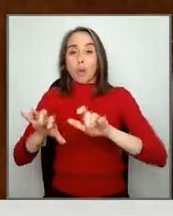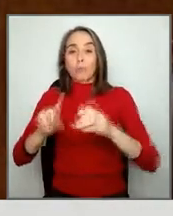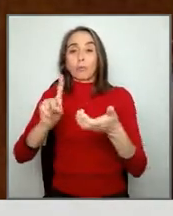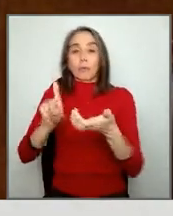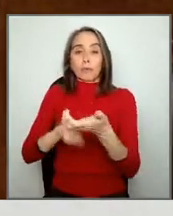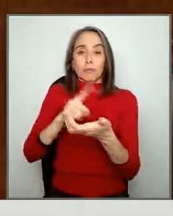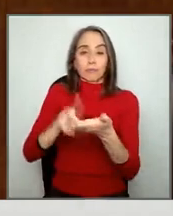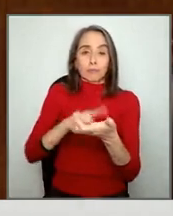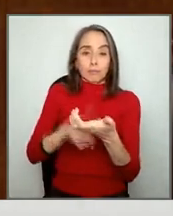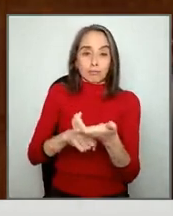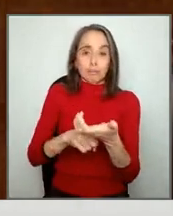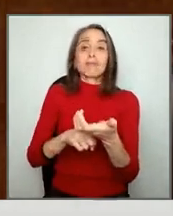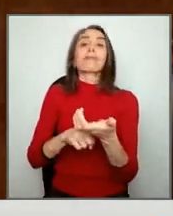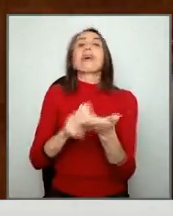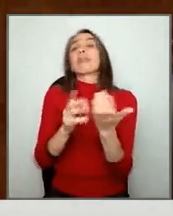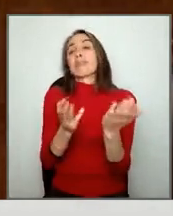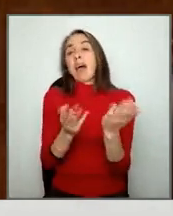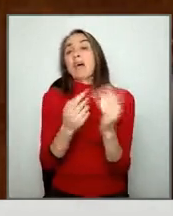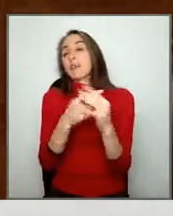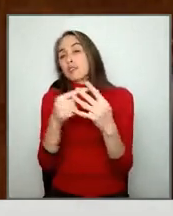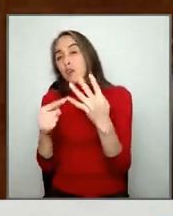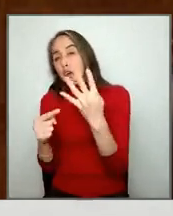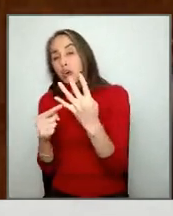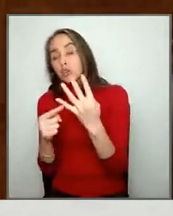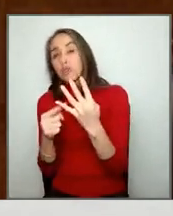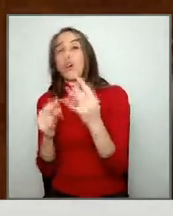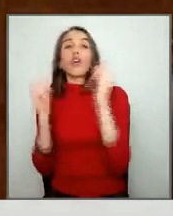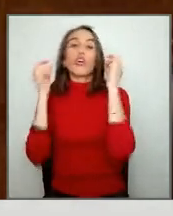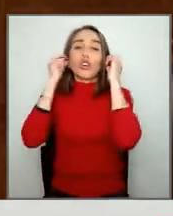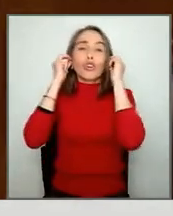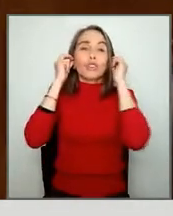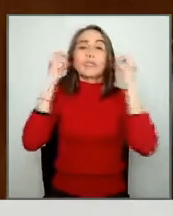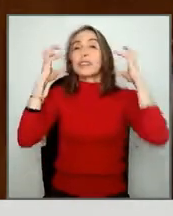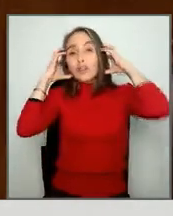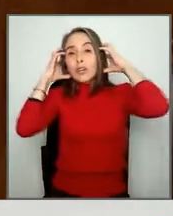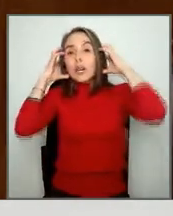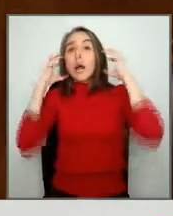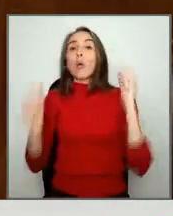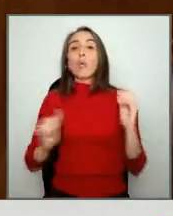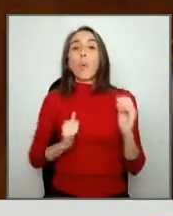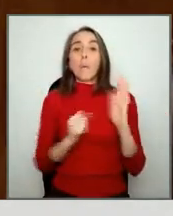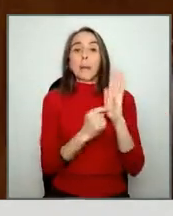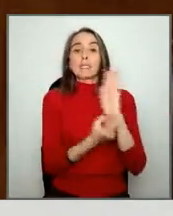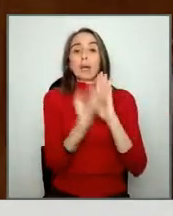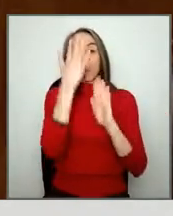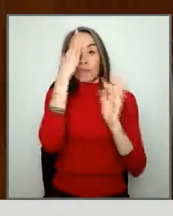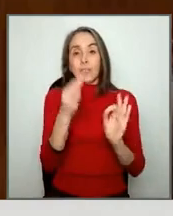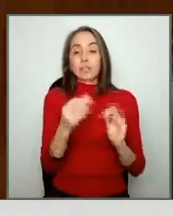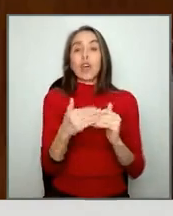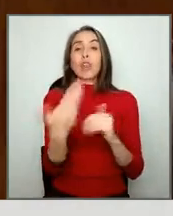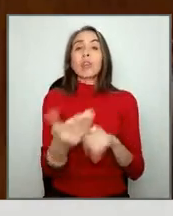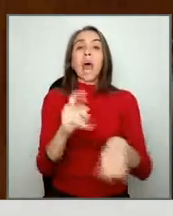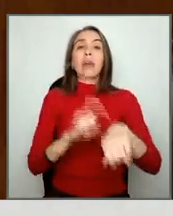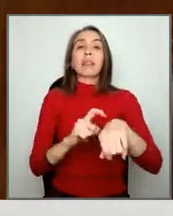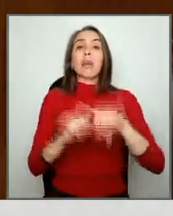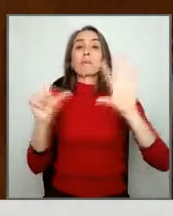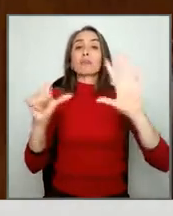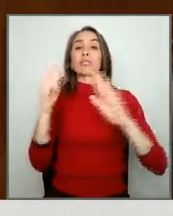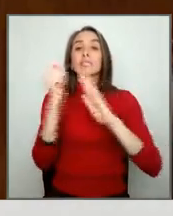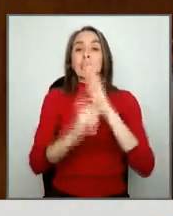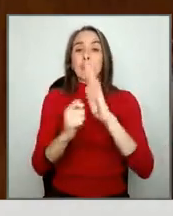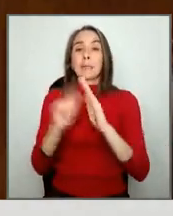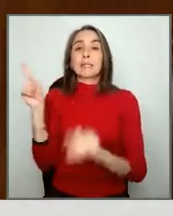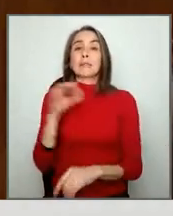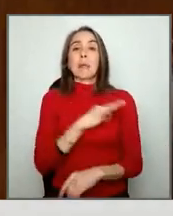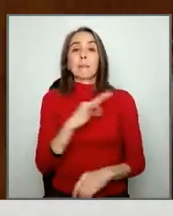y telecomunicaciones se adapten a esta nueva medida y se le fija un periodo de seis meses al Ministerio de ciencia tecnología